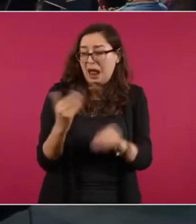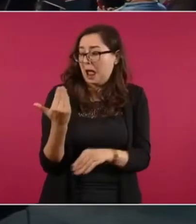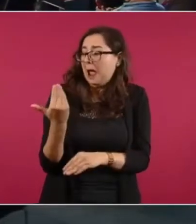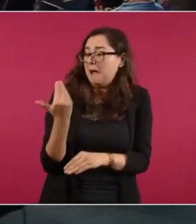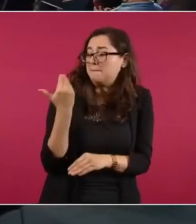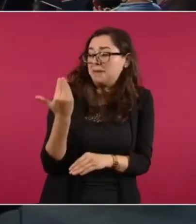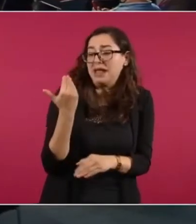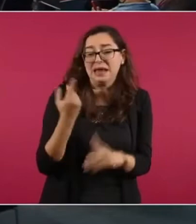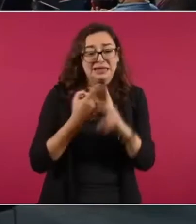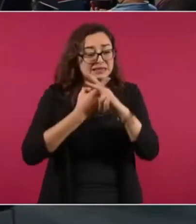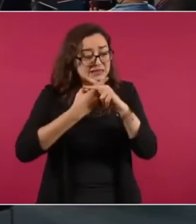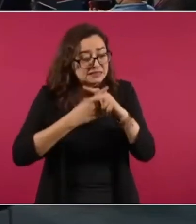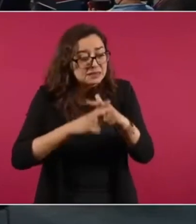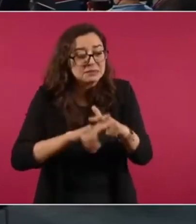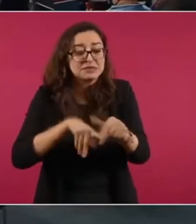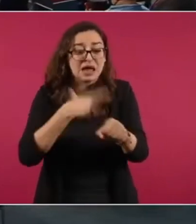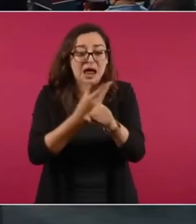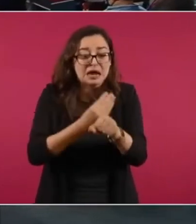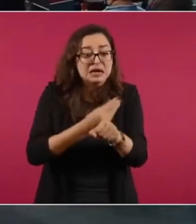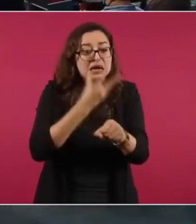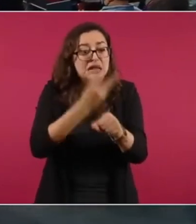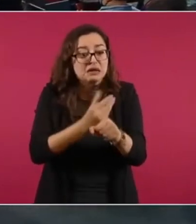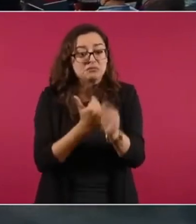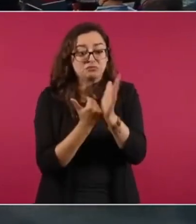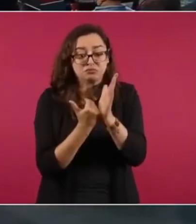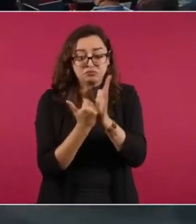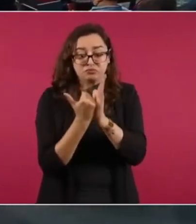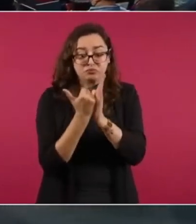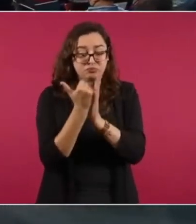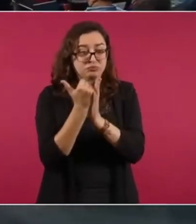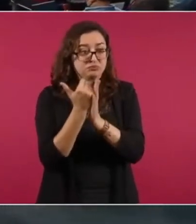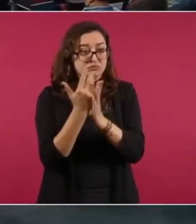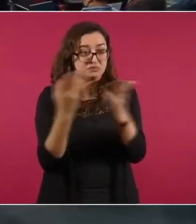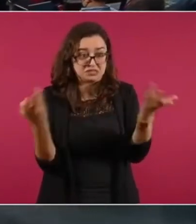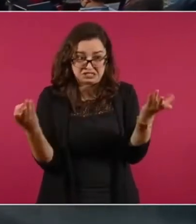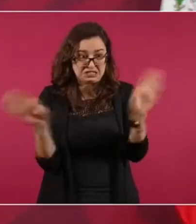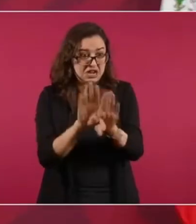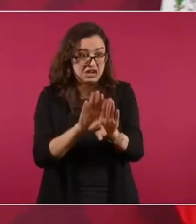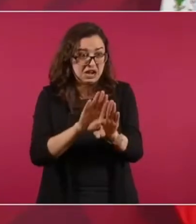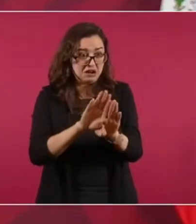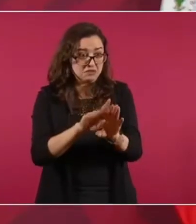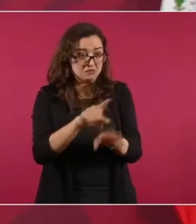y cuidando no cerrarlas para no dejar sin trabajo